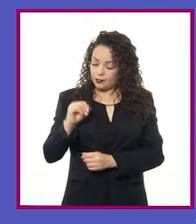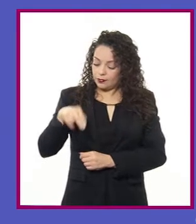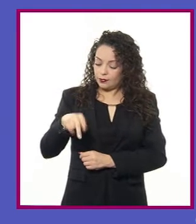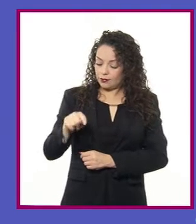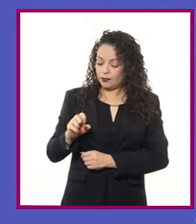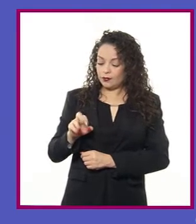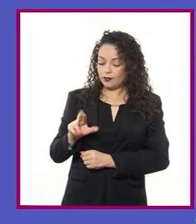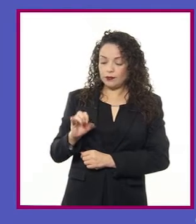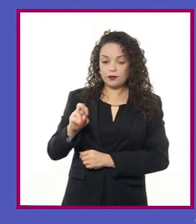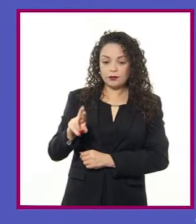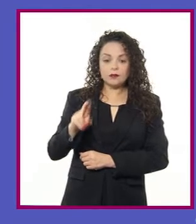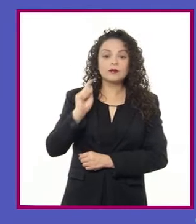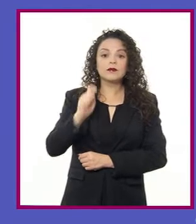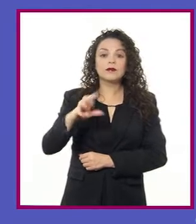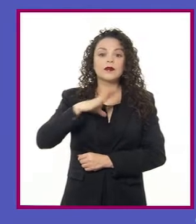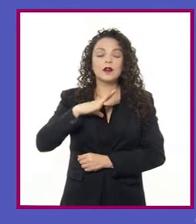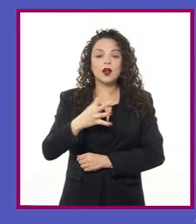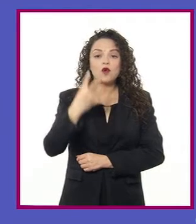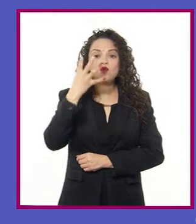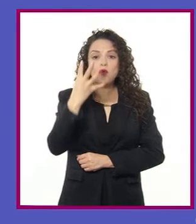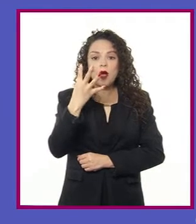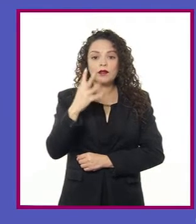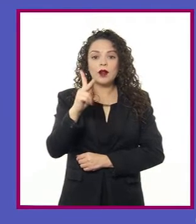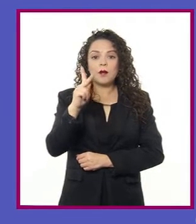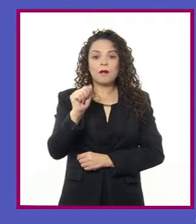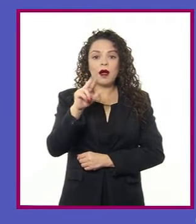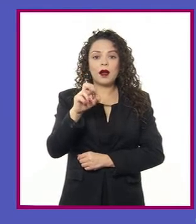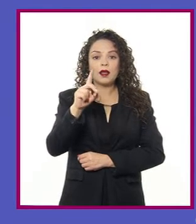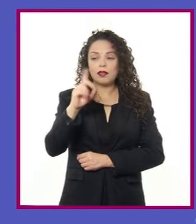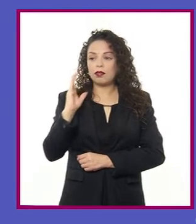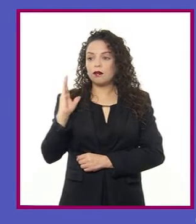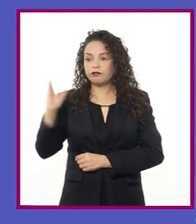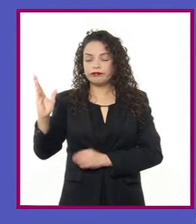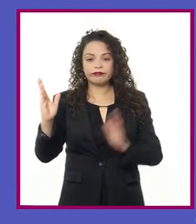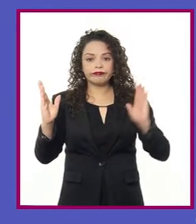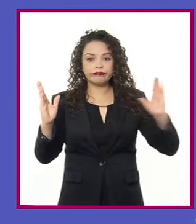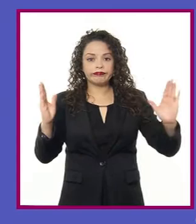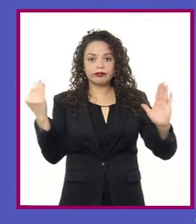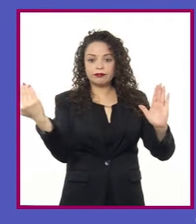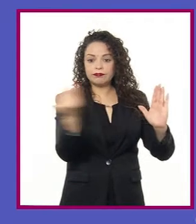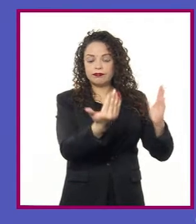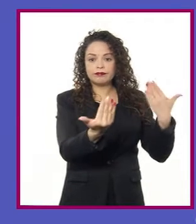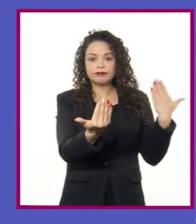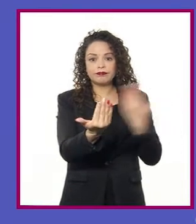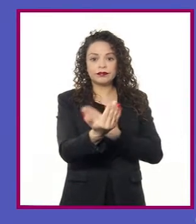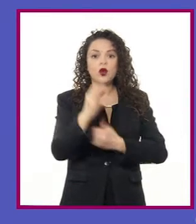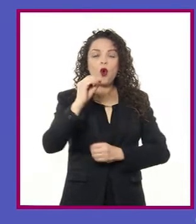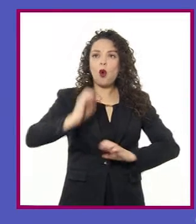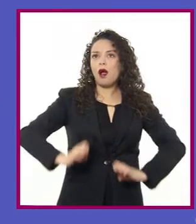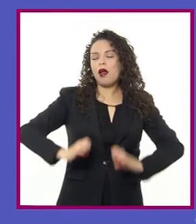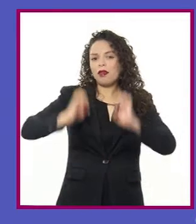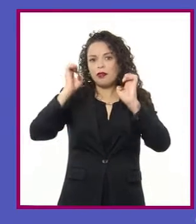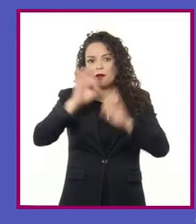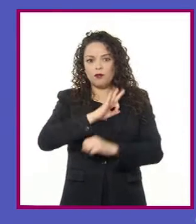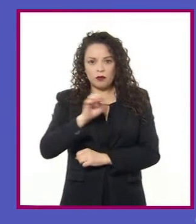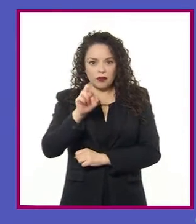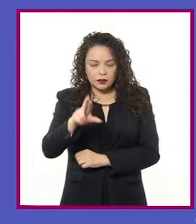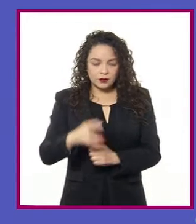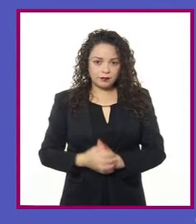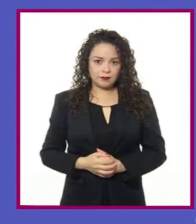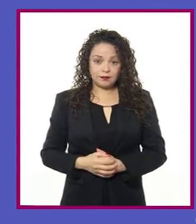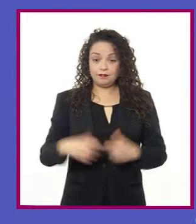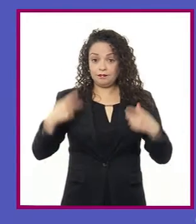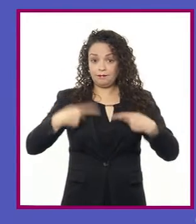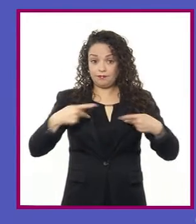por 4 paredes o cualquier otra edificación que acote las acciones. Revelan la intimidad de los